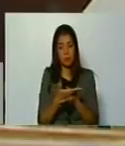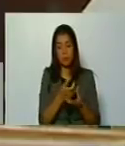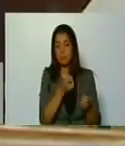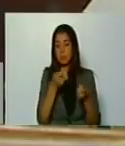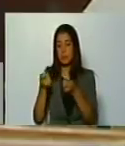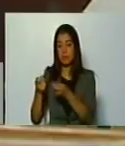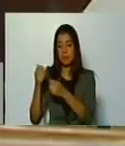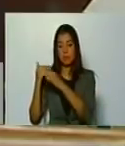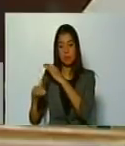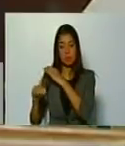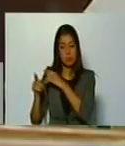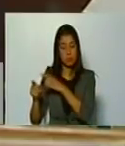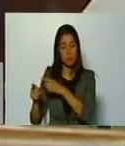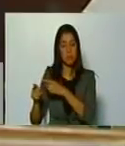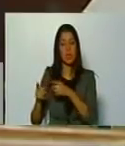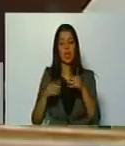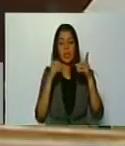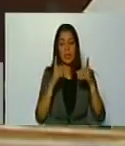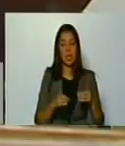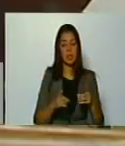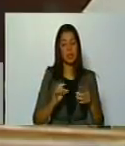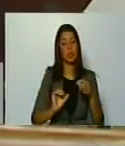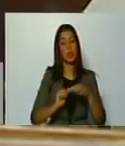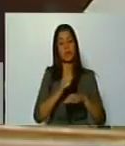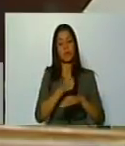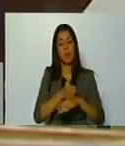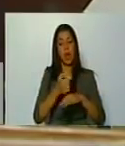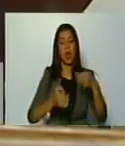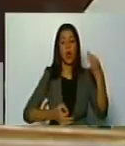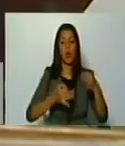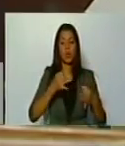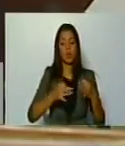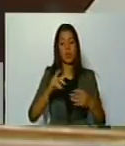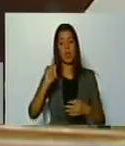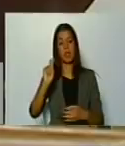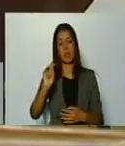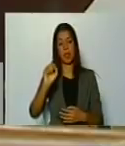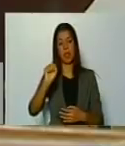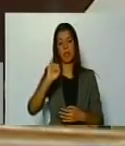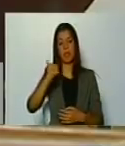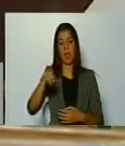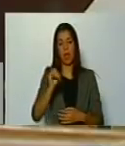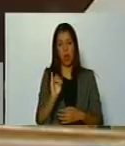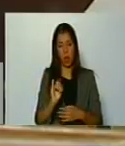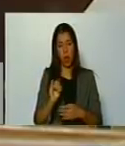decisión dictada por la Sala Plena en el expediente